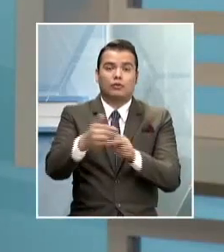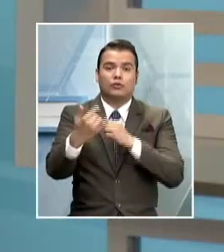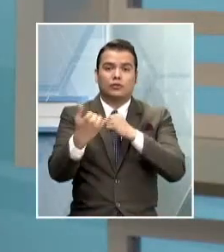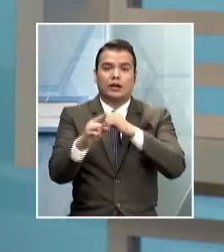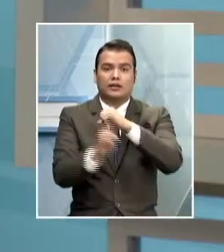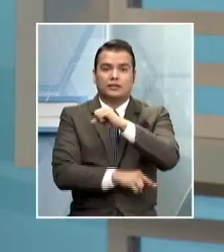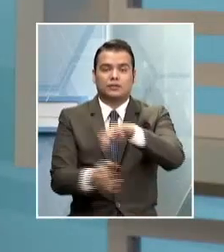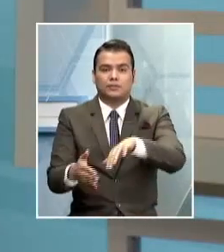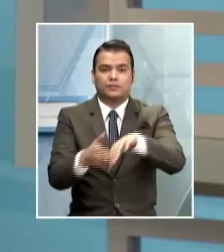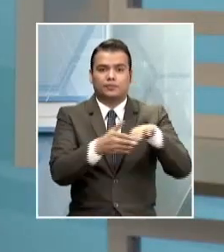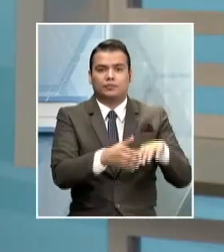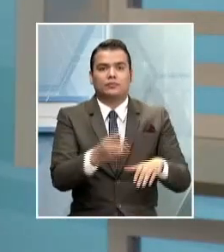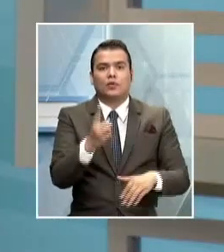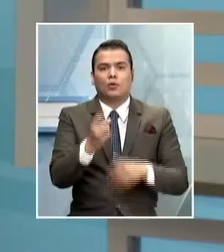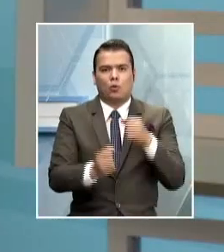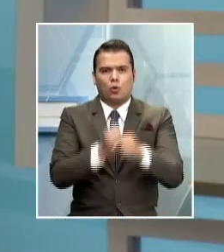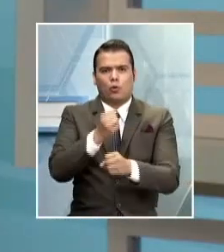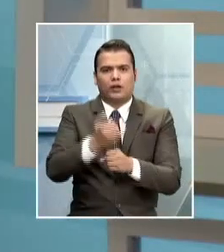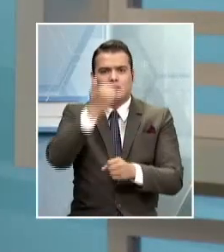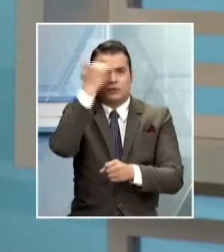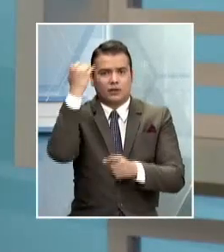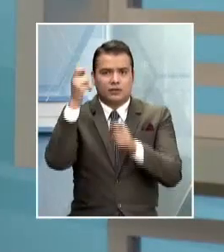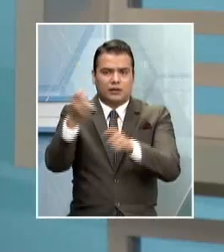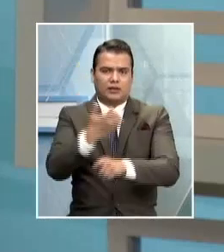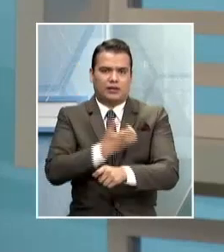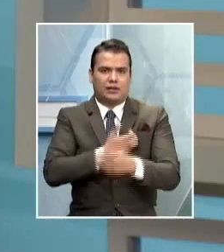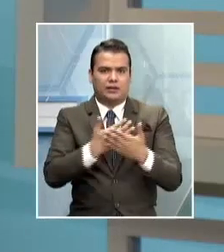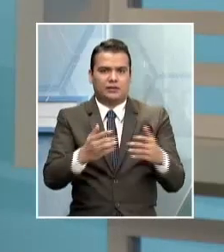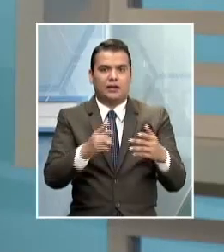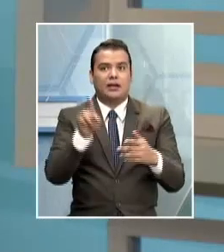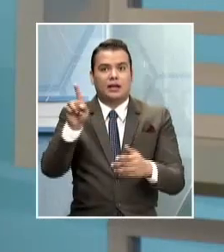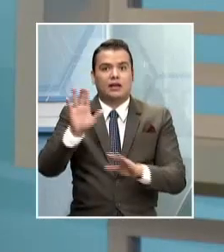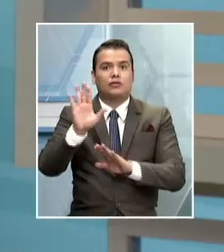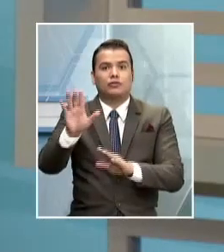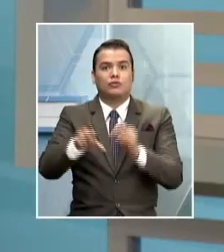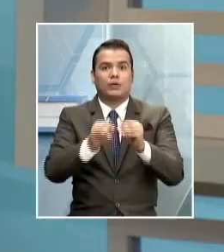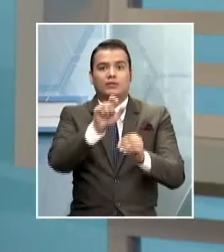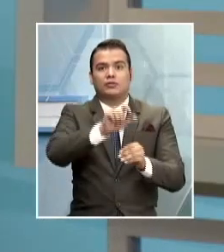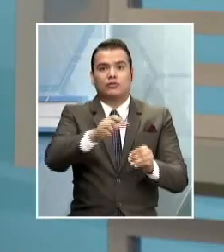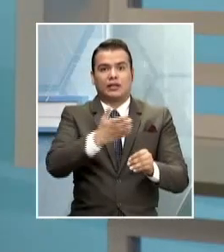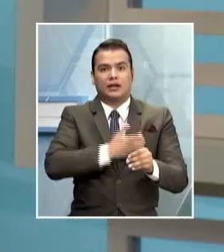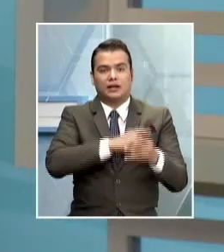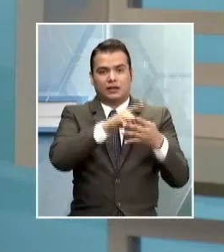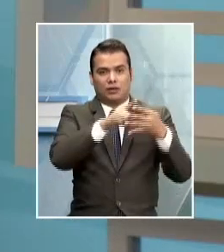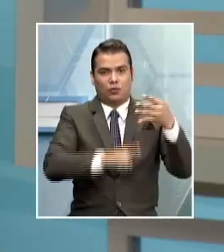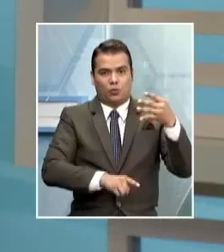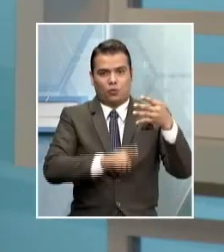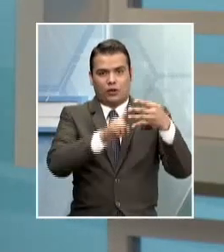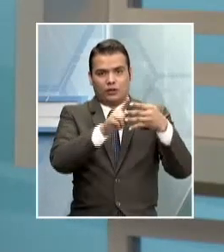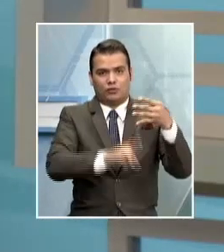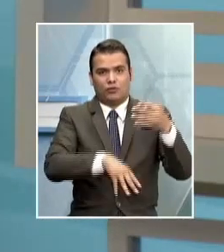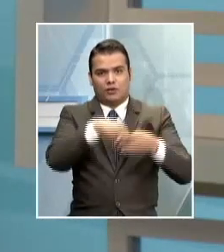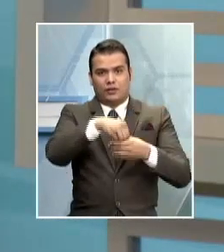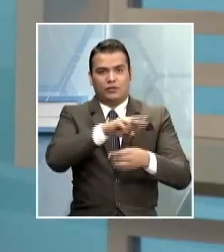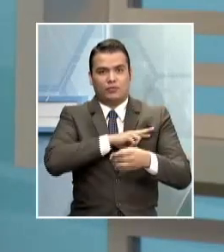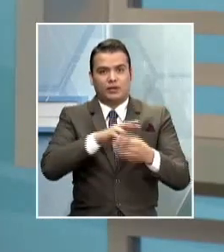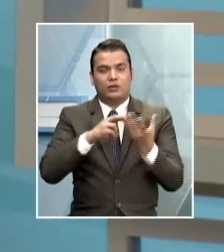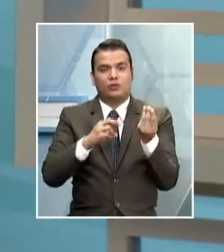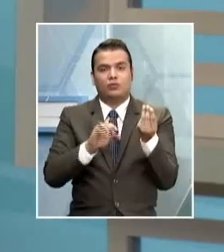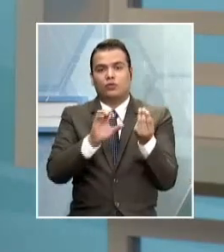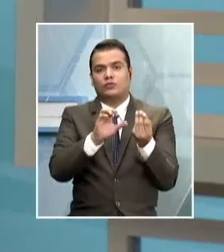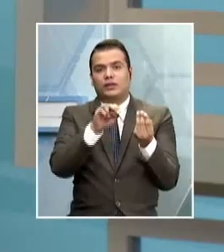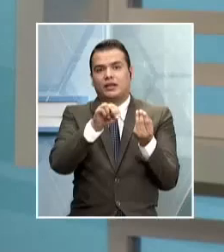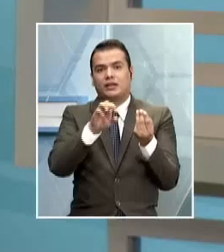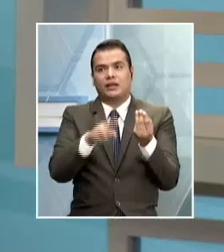en otros temas, tras cumplir un año de gobierno, el alcalde de Cali y otros 4 mandatarios del Valle están bajo la mira del Consejo Nacional Electoral luego de que